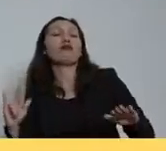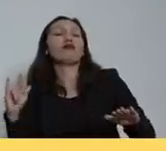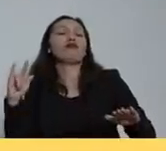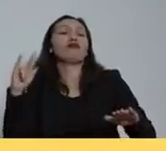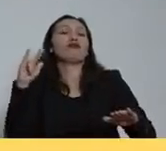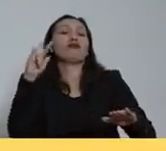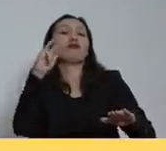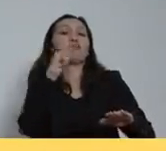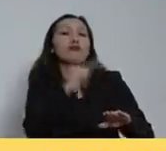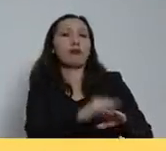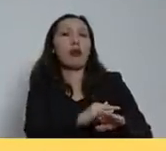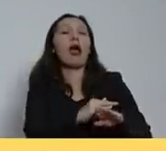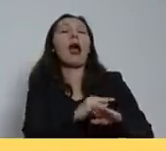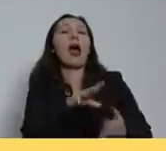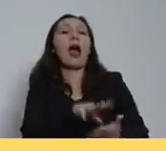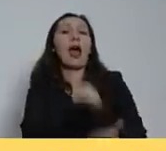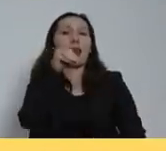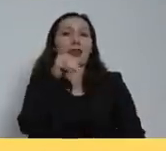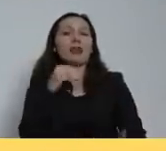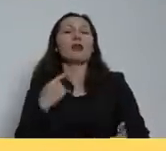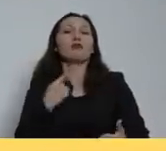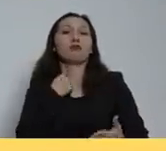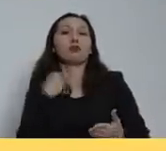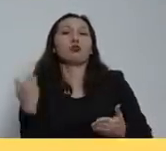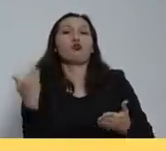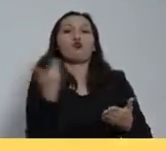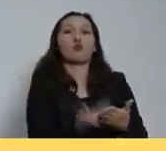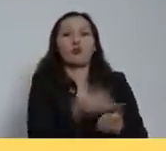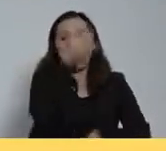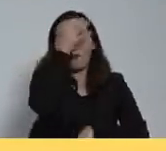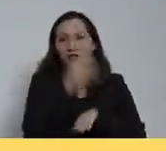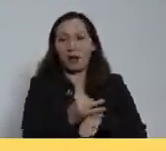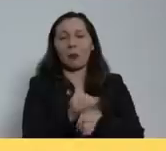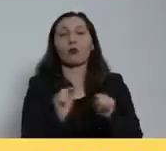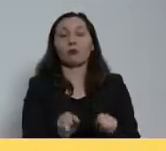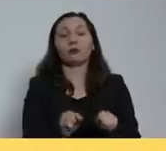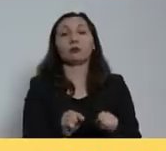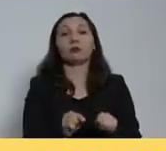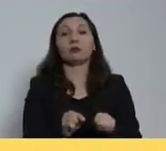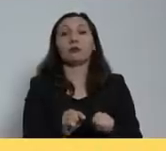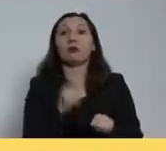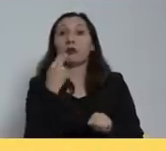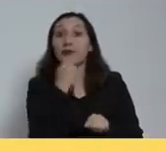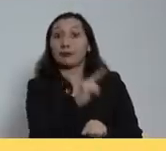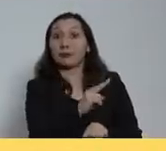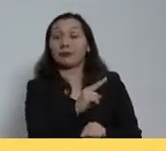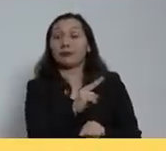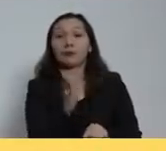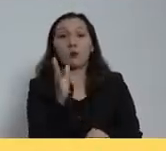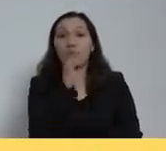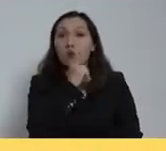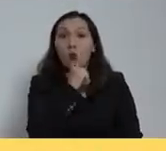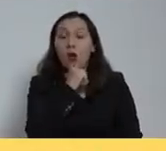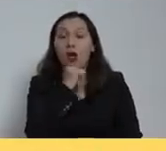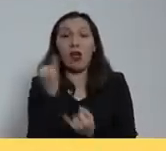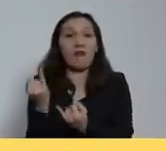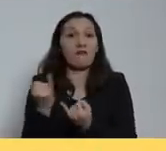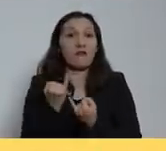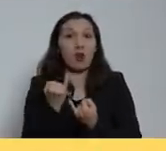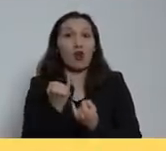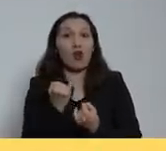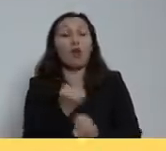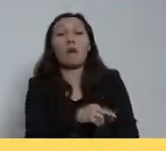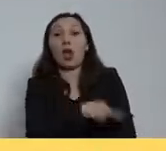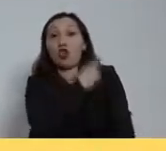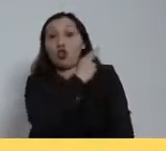trasladó a Arica. En la región no tenemos noticias